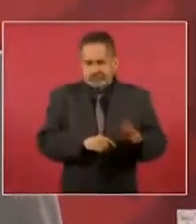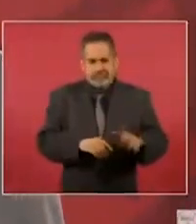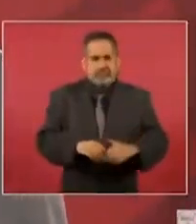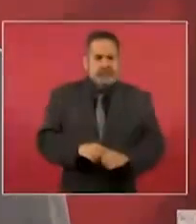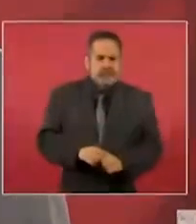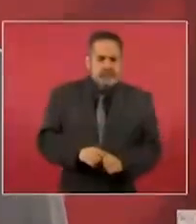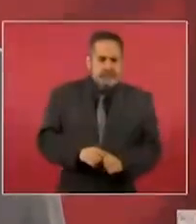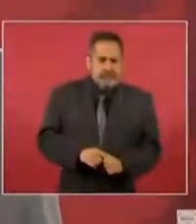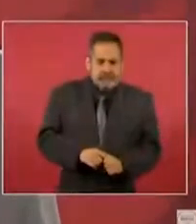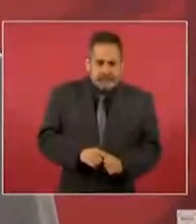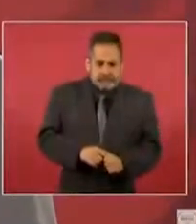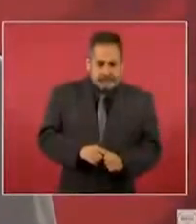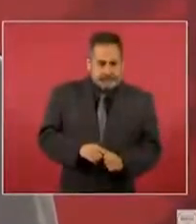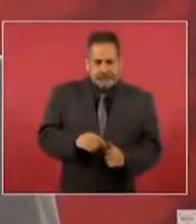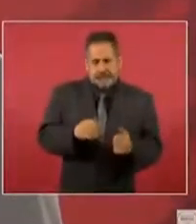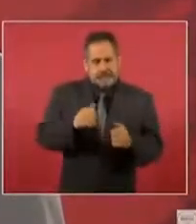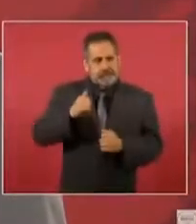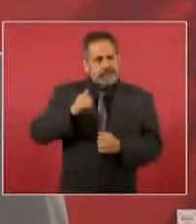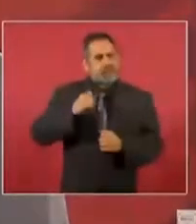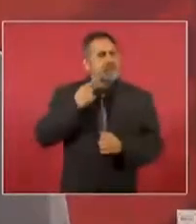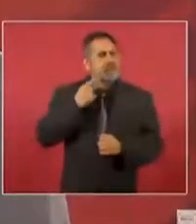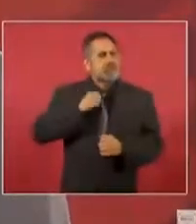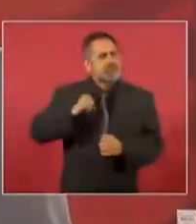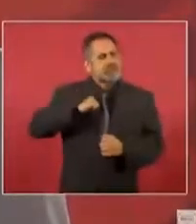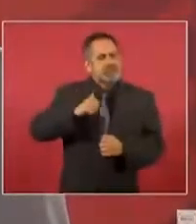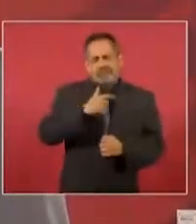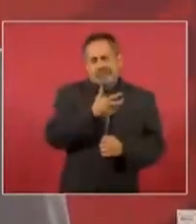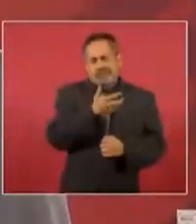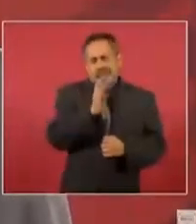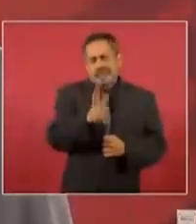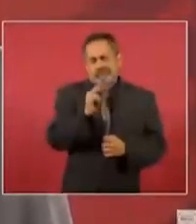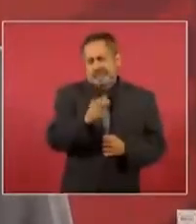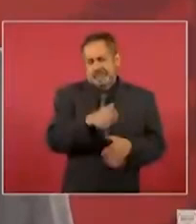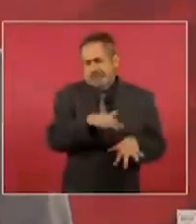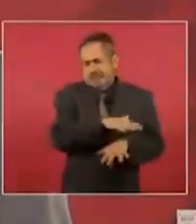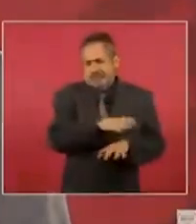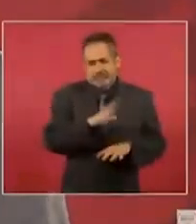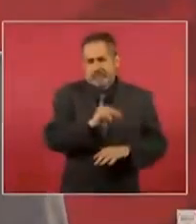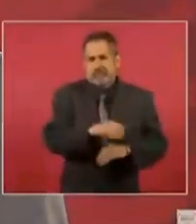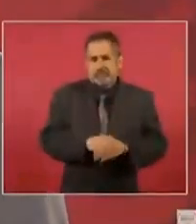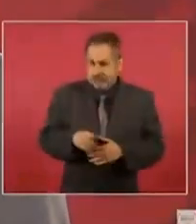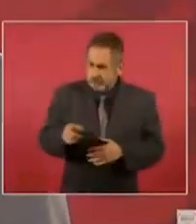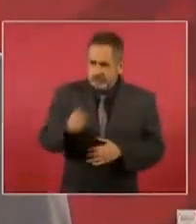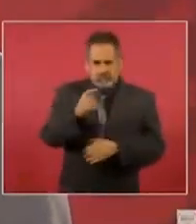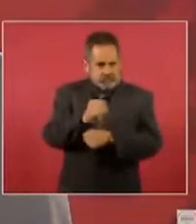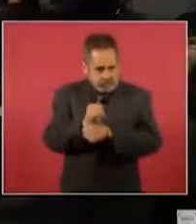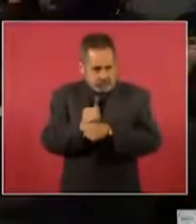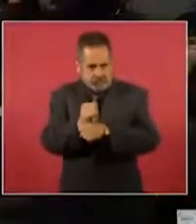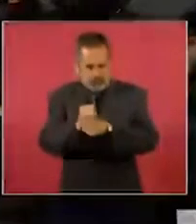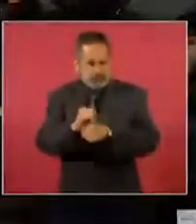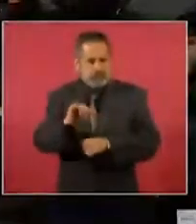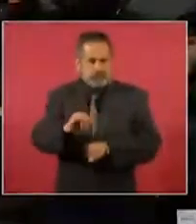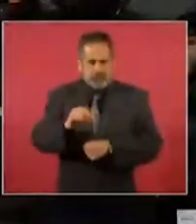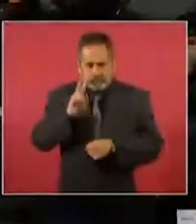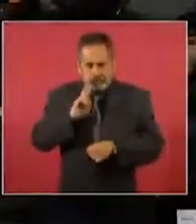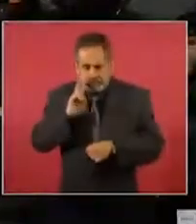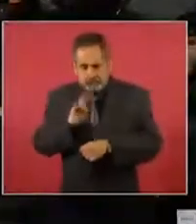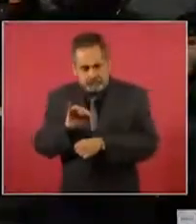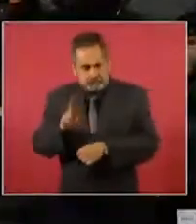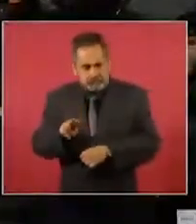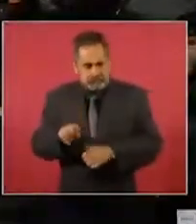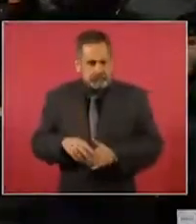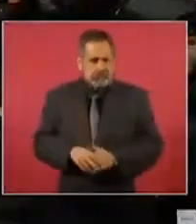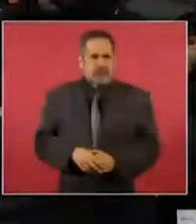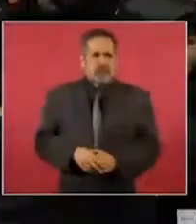han no han este pues bueno ocultado que simpatizan con el presidente López Obrador pues causó molestia Entonces cómo cómo ahorcar le decían el